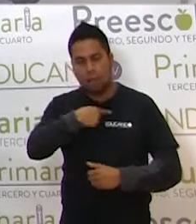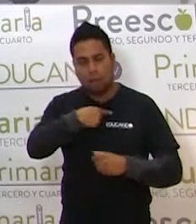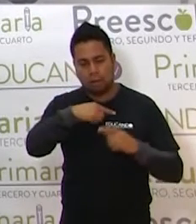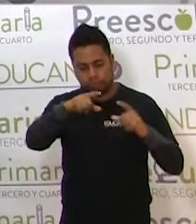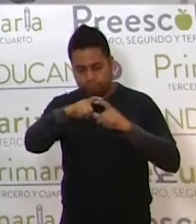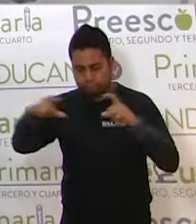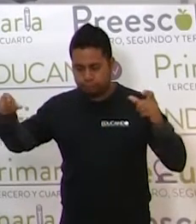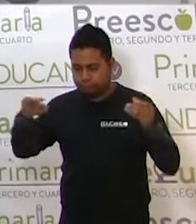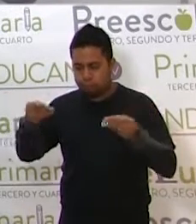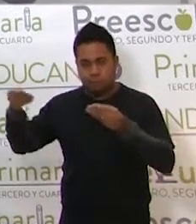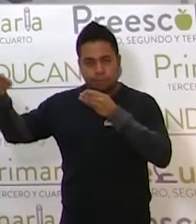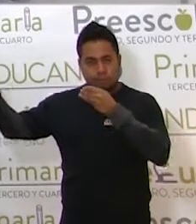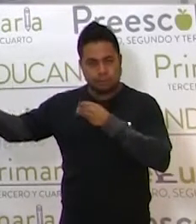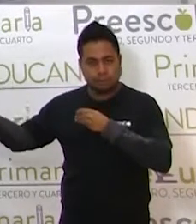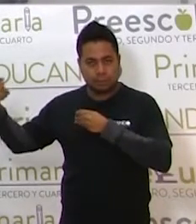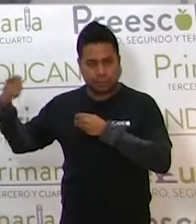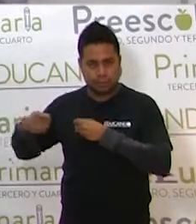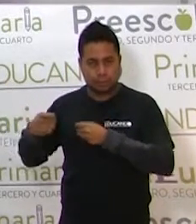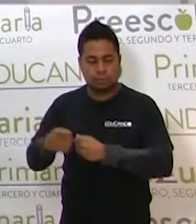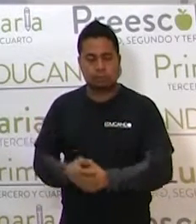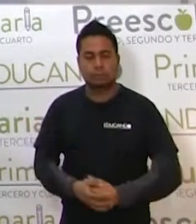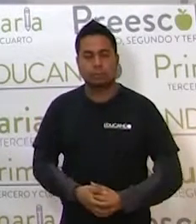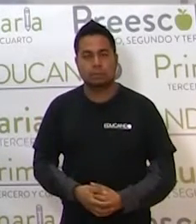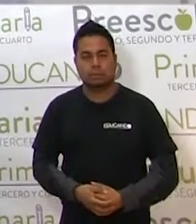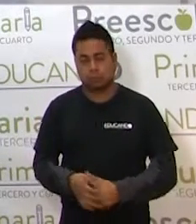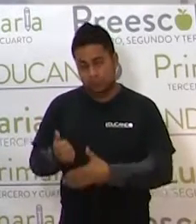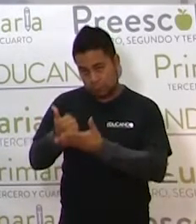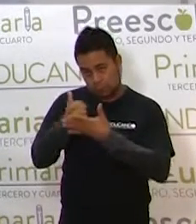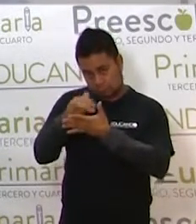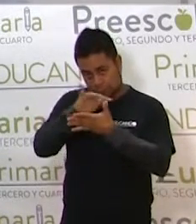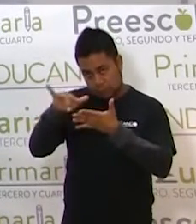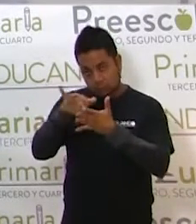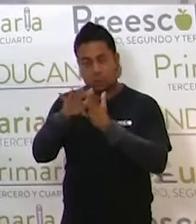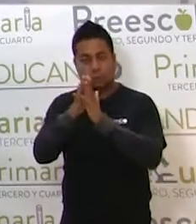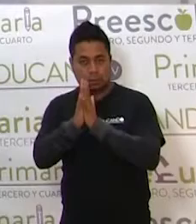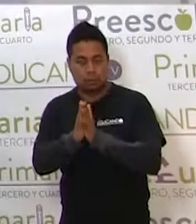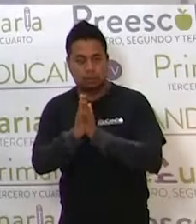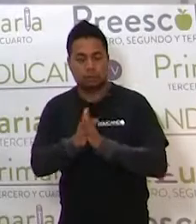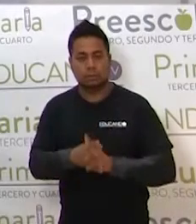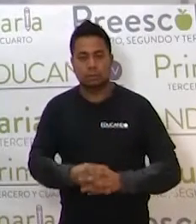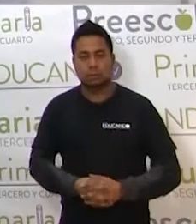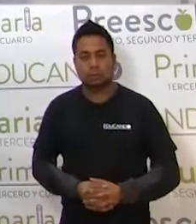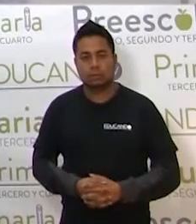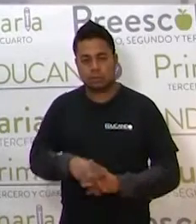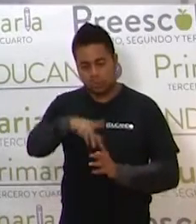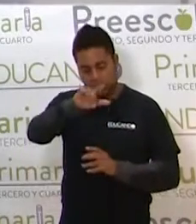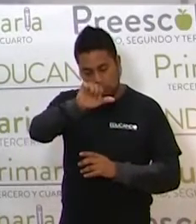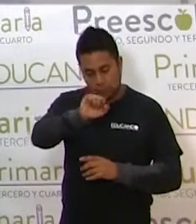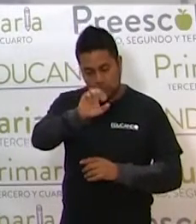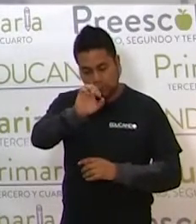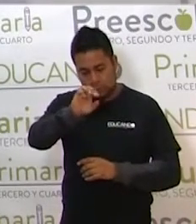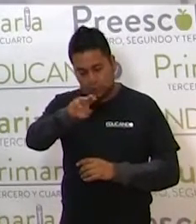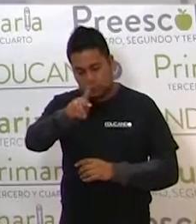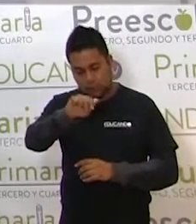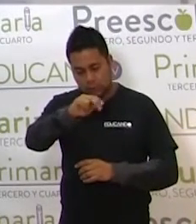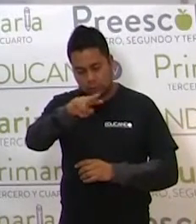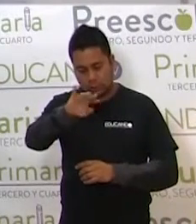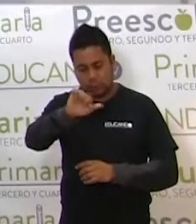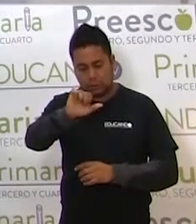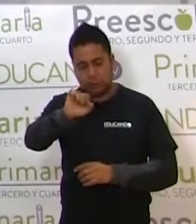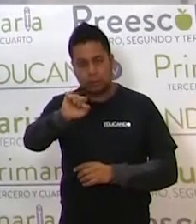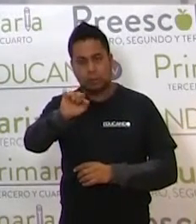de este lado me ayudas a leer por favor las compañías de los perros